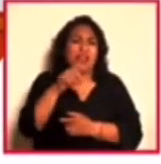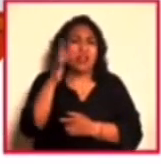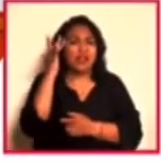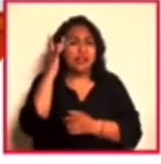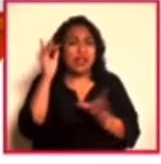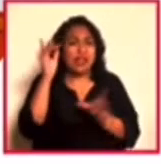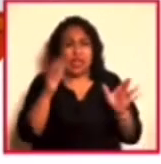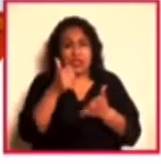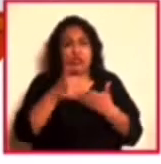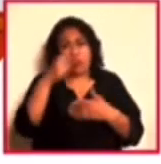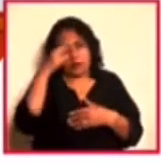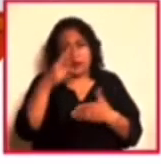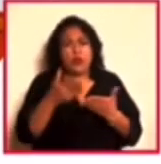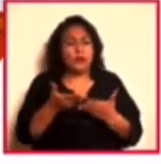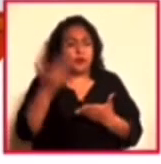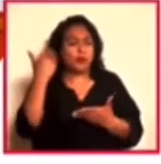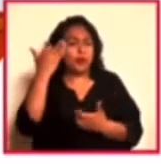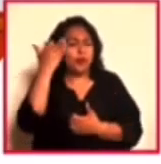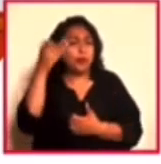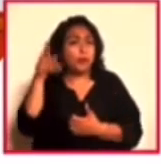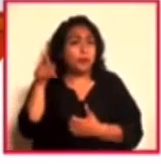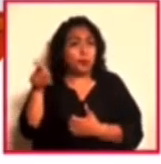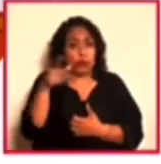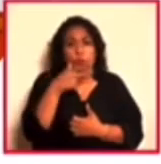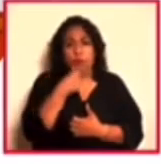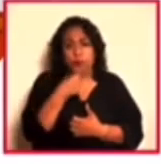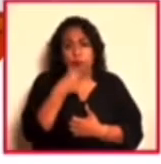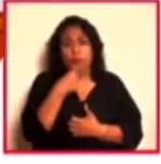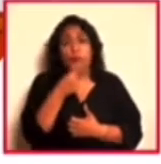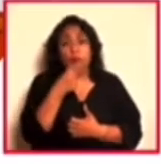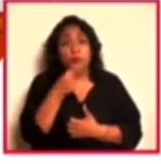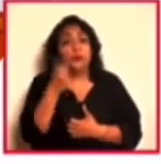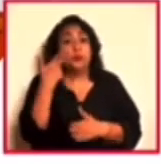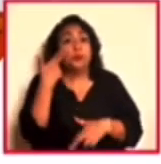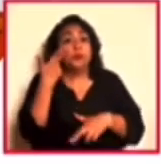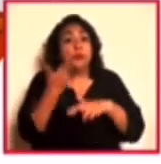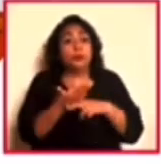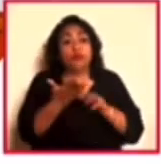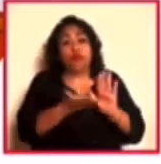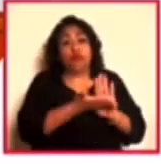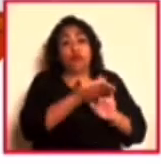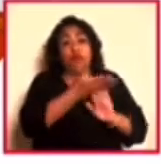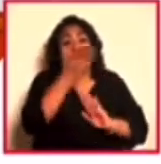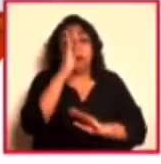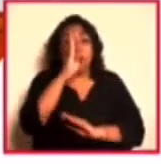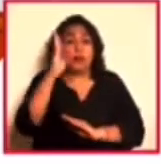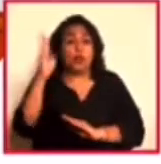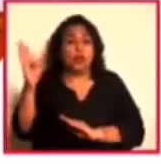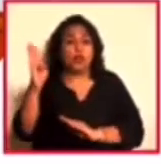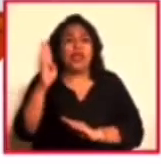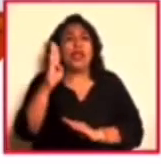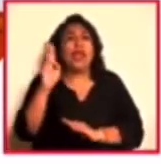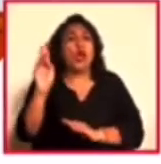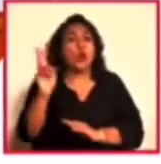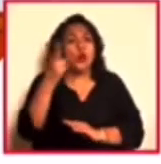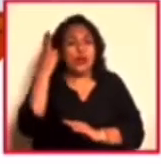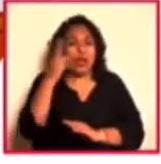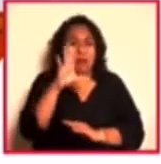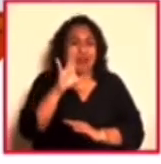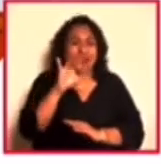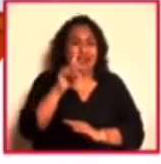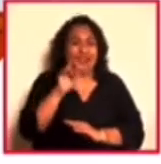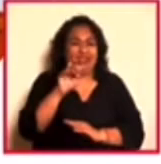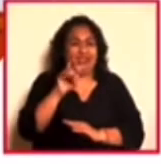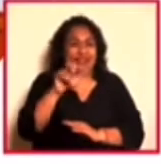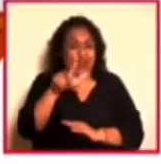en la época en la que él estaba llevando a cabo la gran obra de la Biblioteca Central de Ciudad Universitaria.